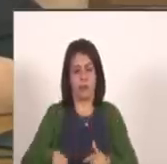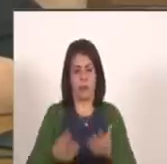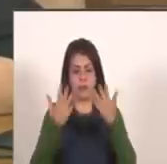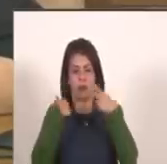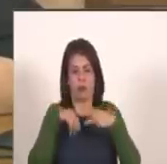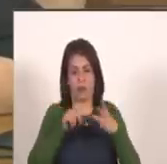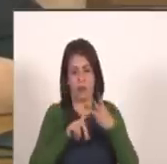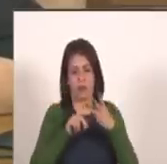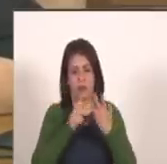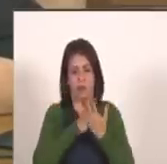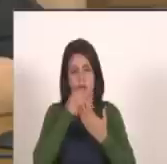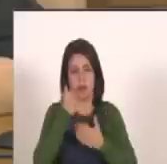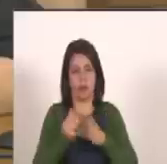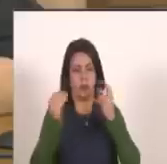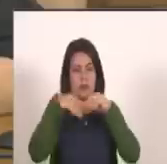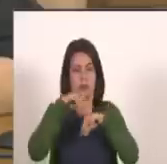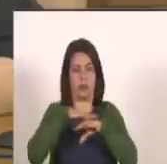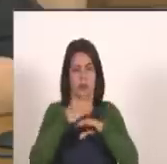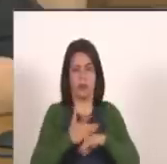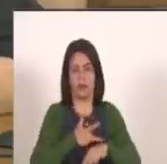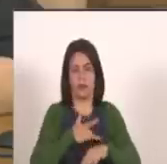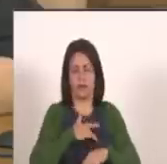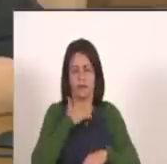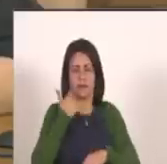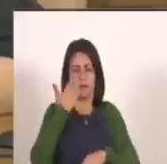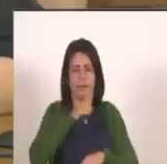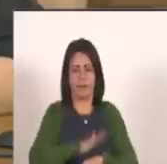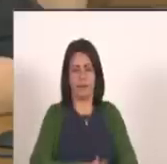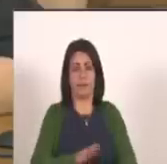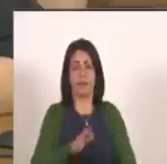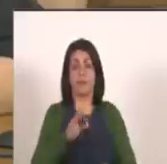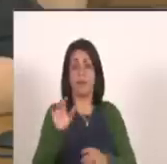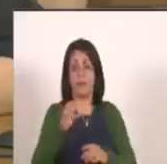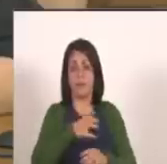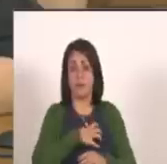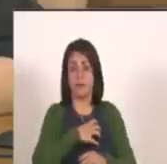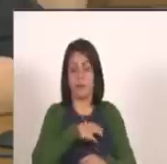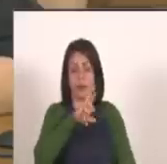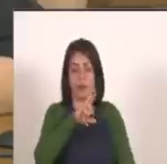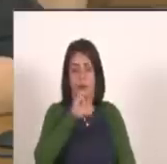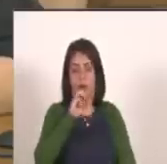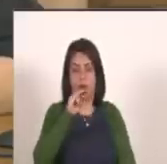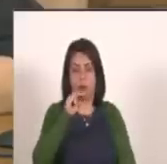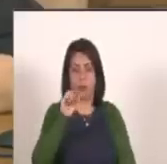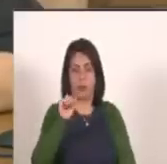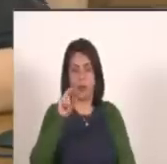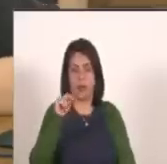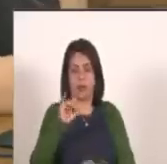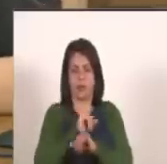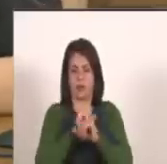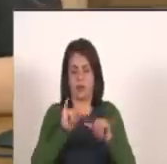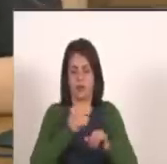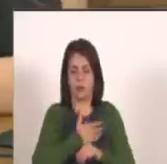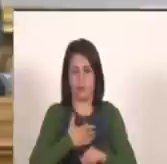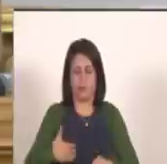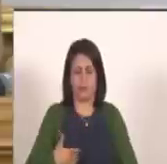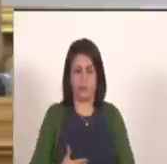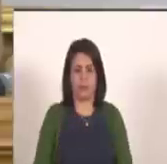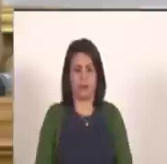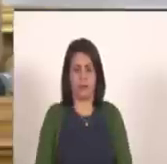Punto número 3. Proyecto de acuerdo por el sensible fallecimiento del dramaturgo Román Chalbó. Es todo, ciudadano